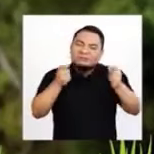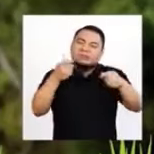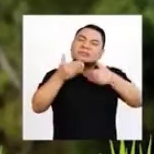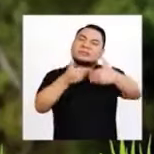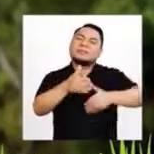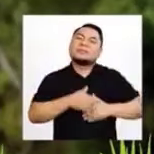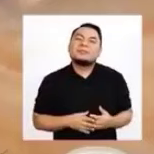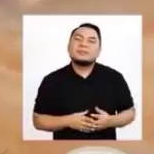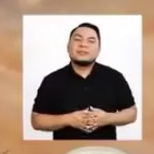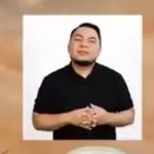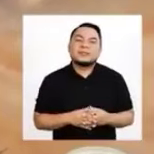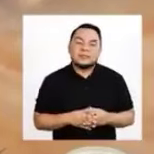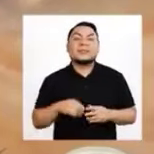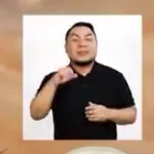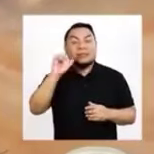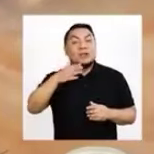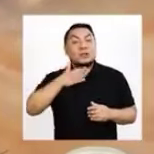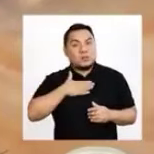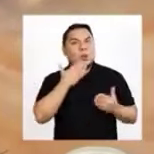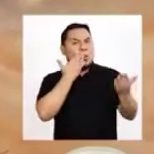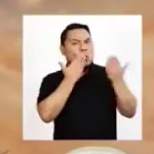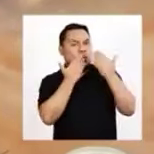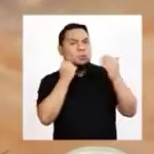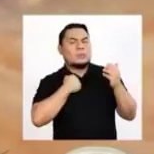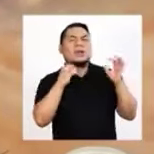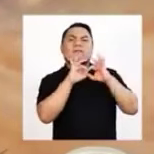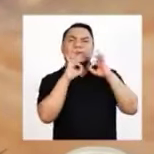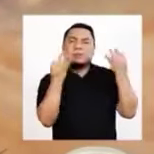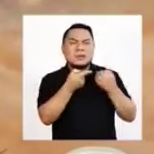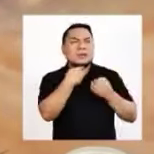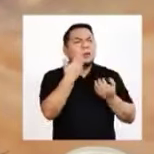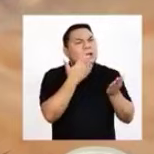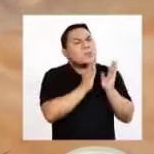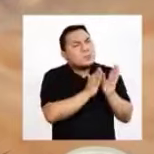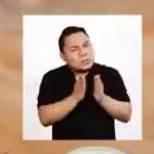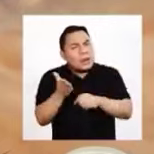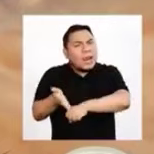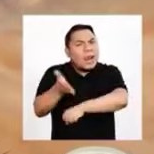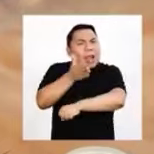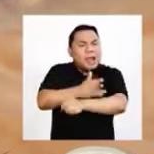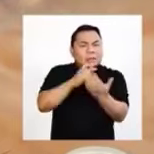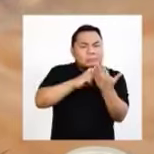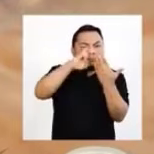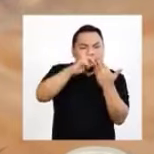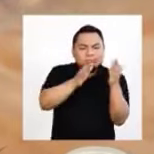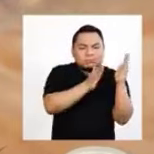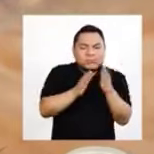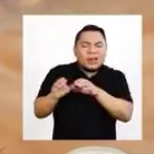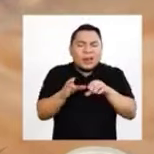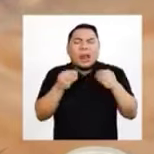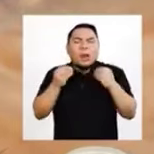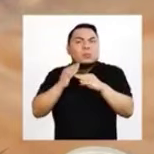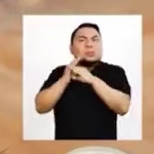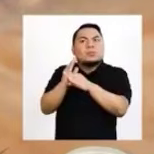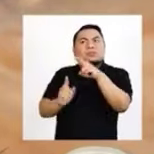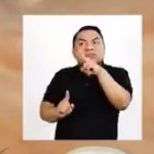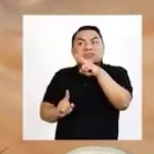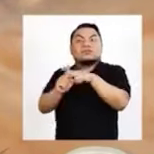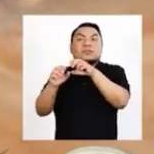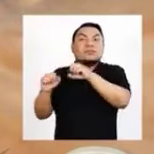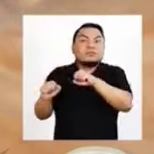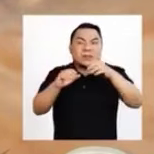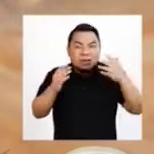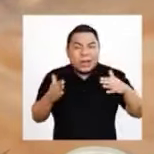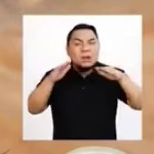mucho esfuerzo. Voy a conversar con mi familia para organizarnos y realizar algunas actividades